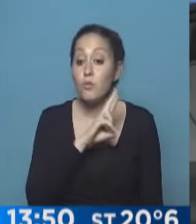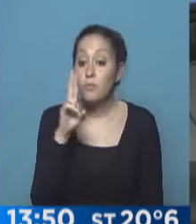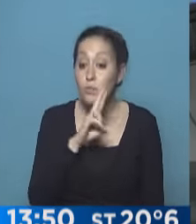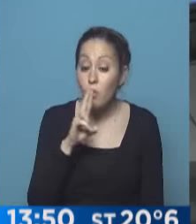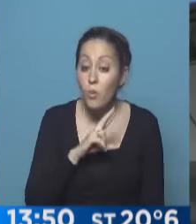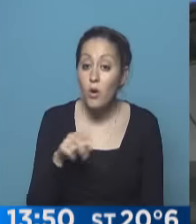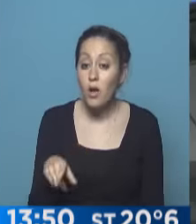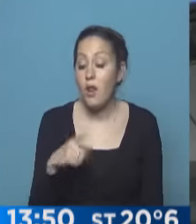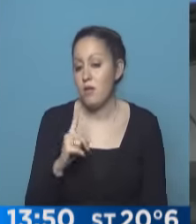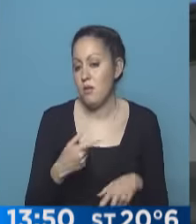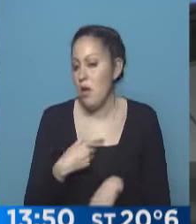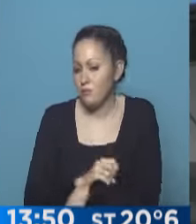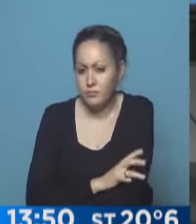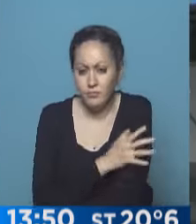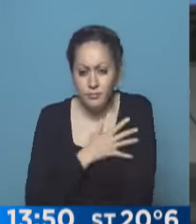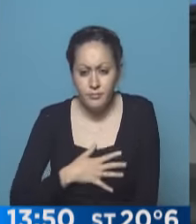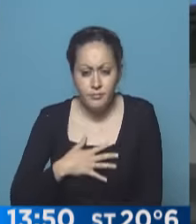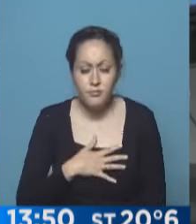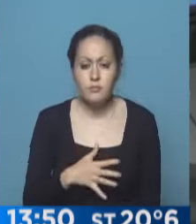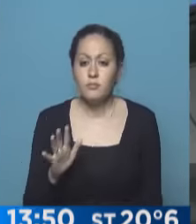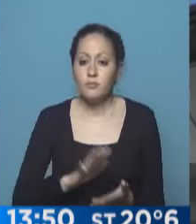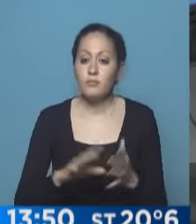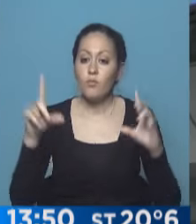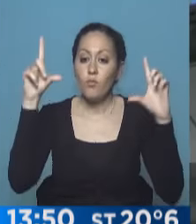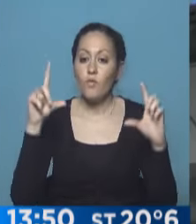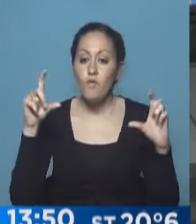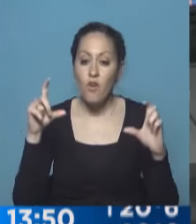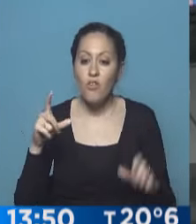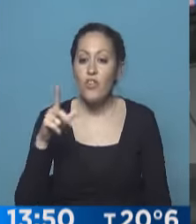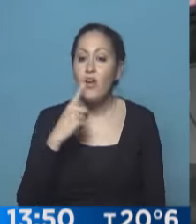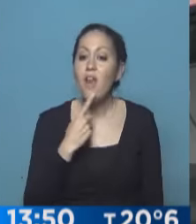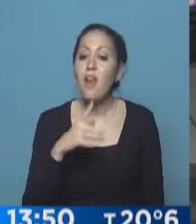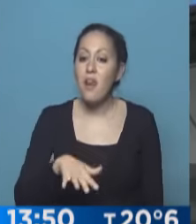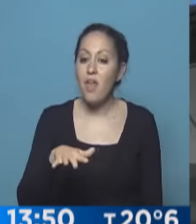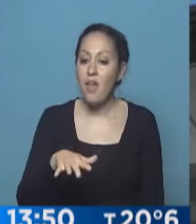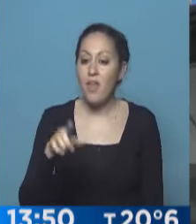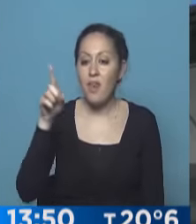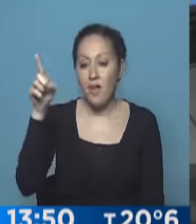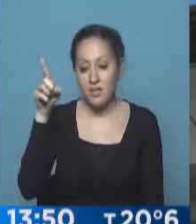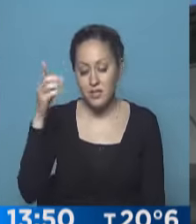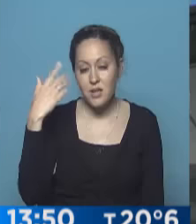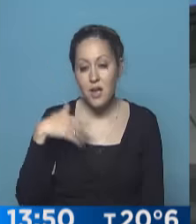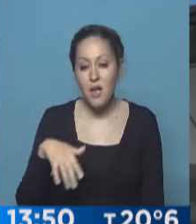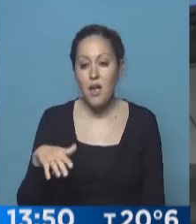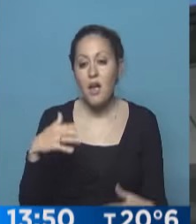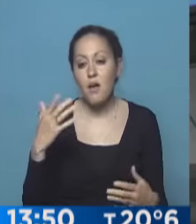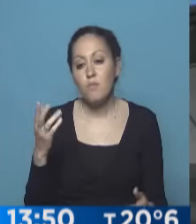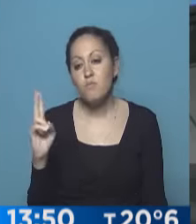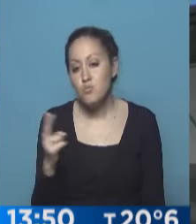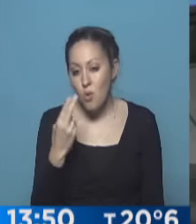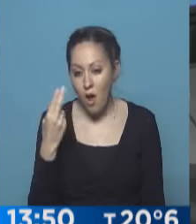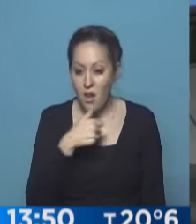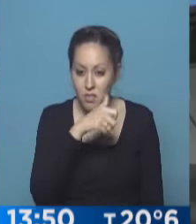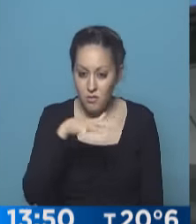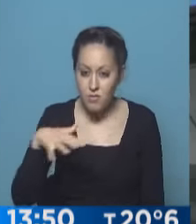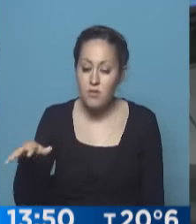se conmovió, como todo el mundo, como todos nosotros, con la foto del chiquito que apareció en las costas ahogado y decidió viajar